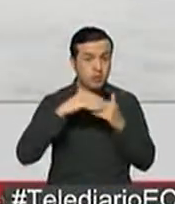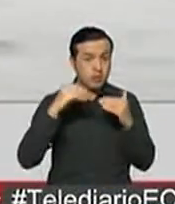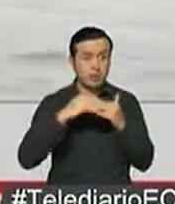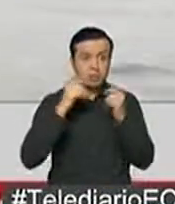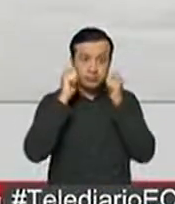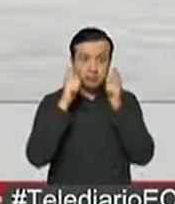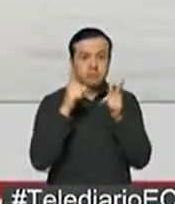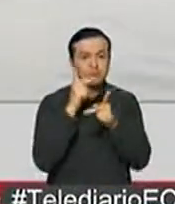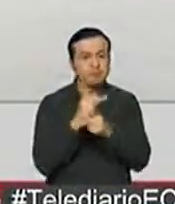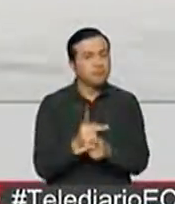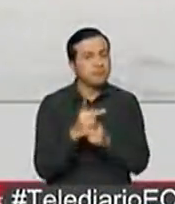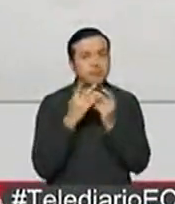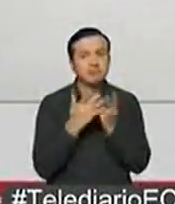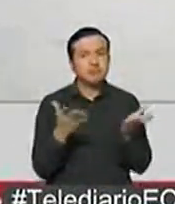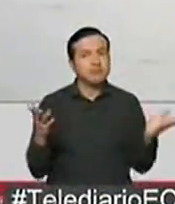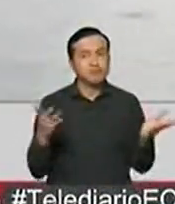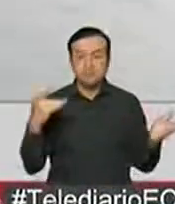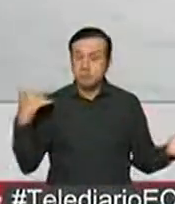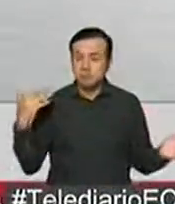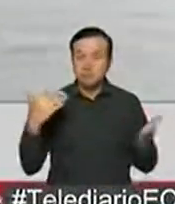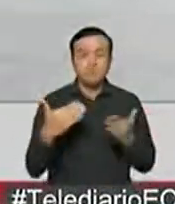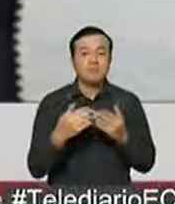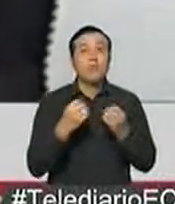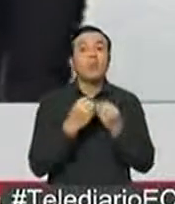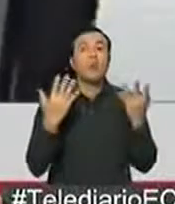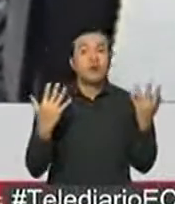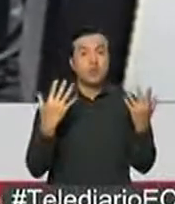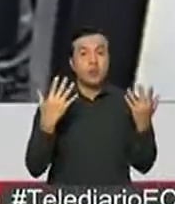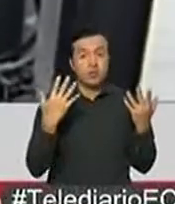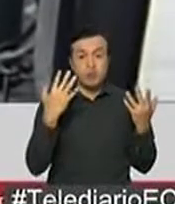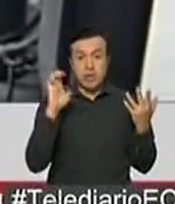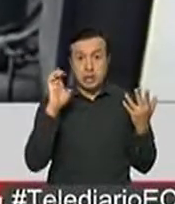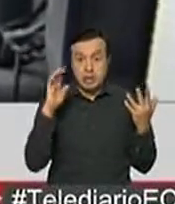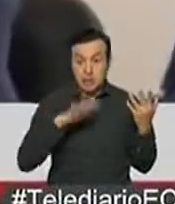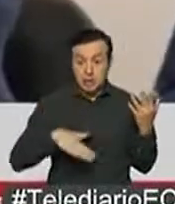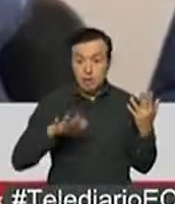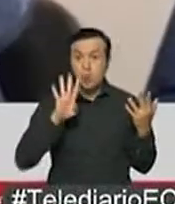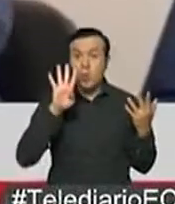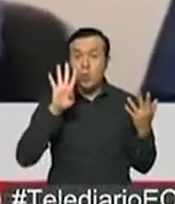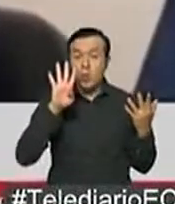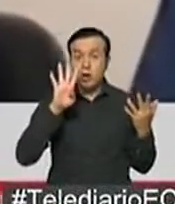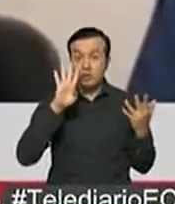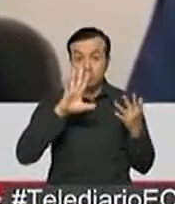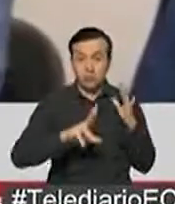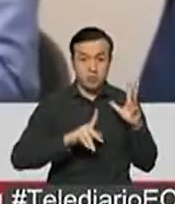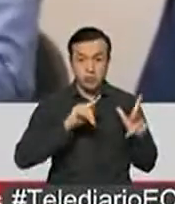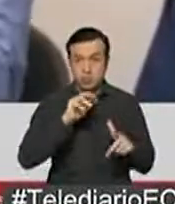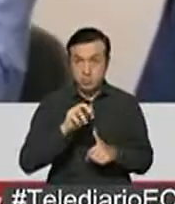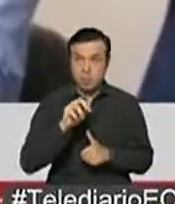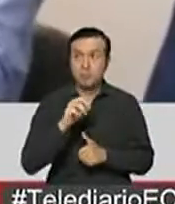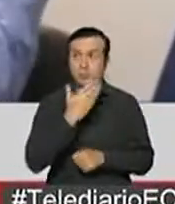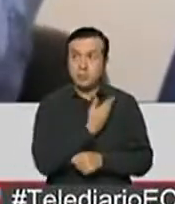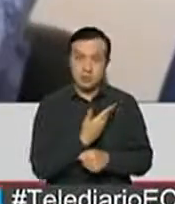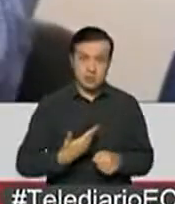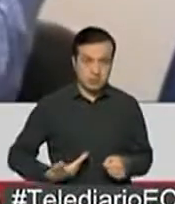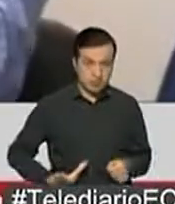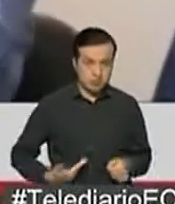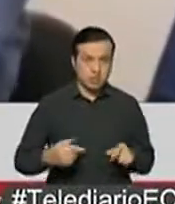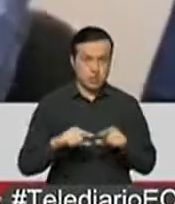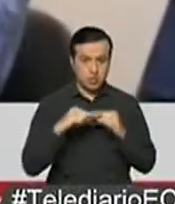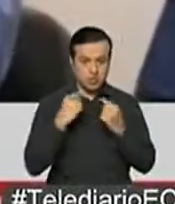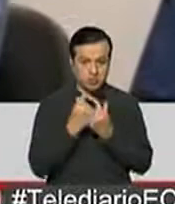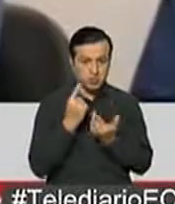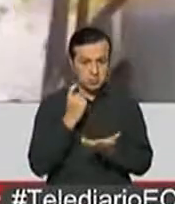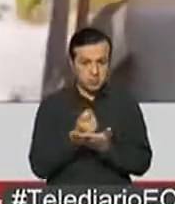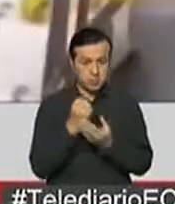sin embargo en lo que va del año ya se han registrado cuatro robos en guayas y el oro jose antonio camposano presidente de la cámara de acuacultura